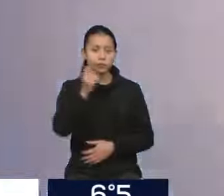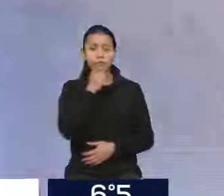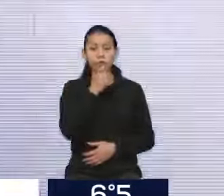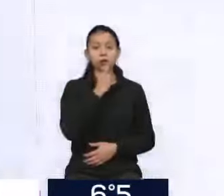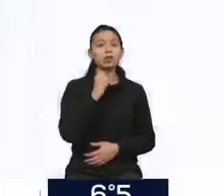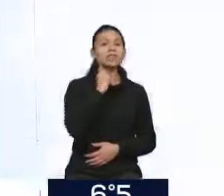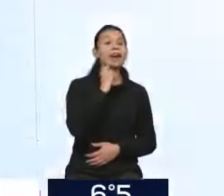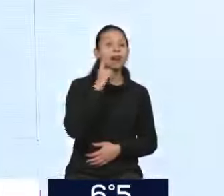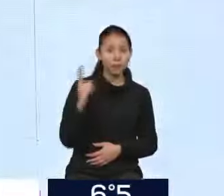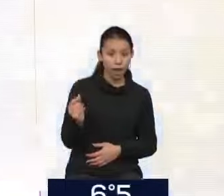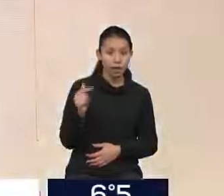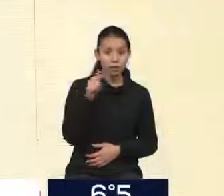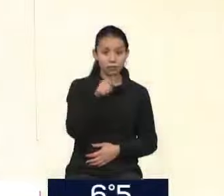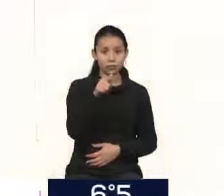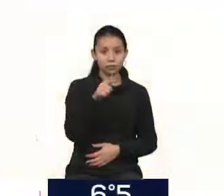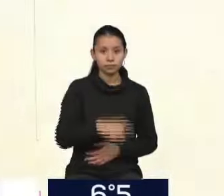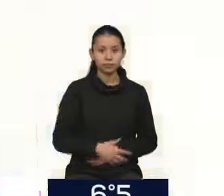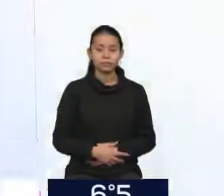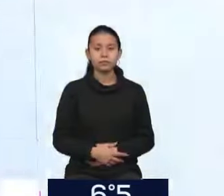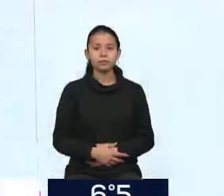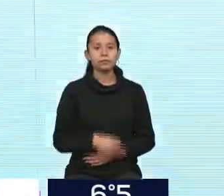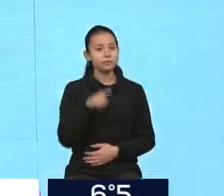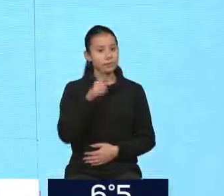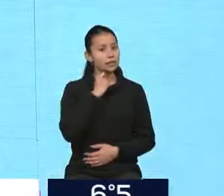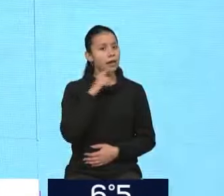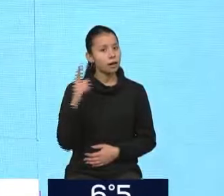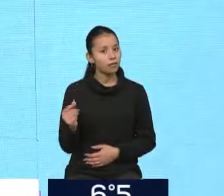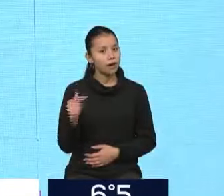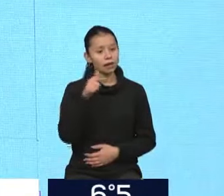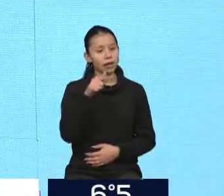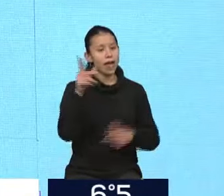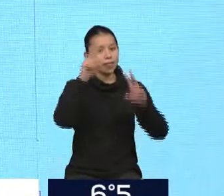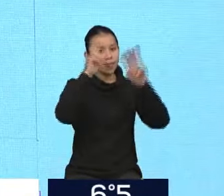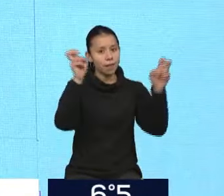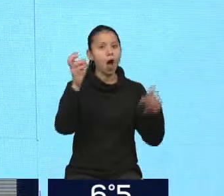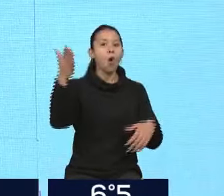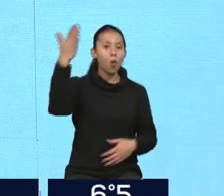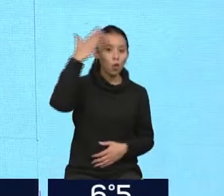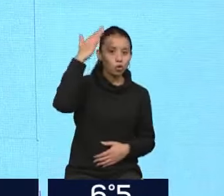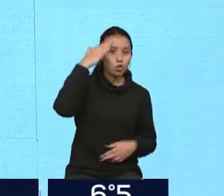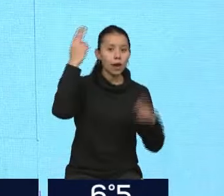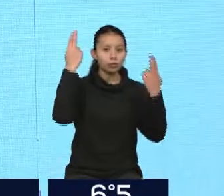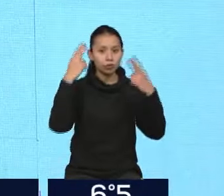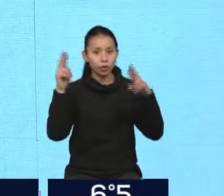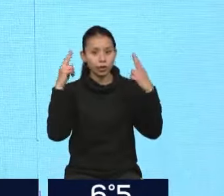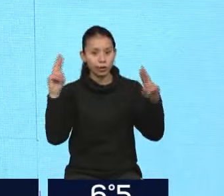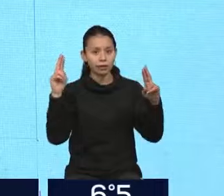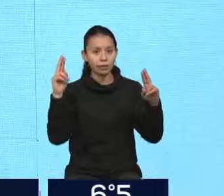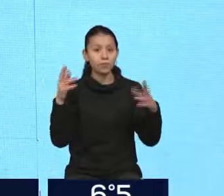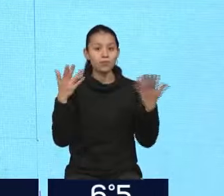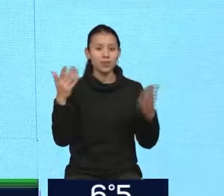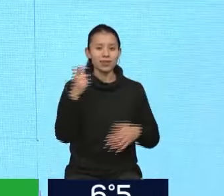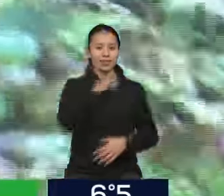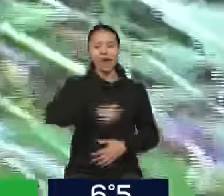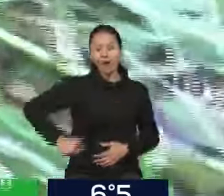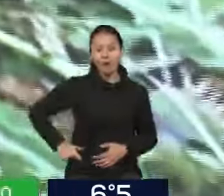General Alvear, ojo con esto, en San Rafael hay una cuestión cultural y turística por el cual el gobierno de San Rafael y todo el